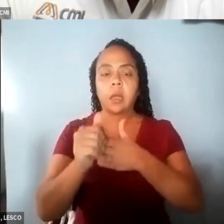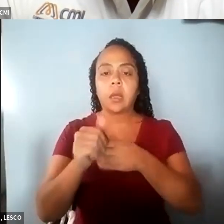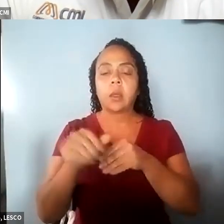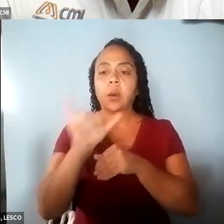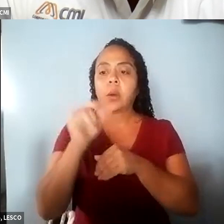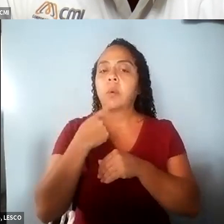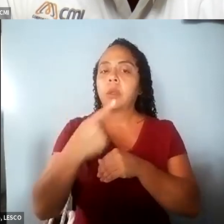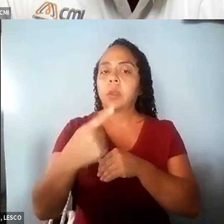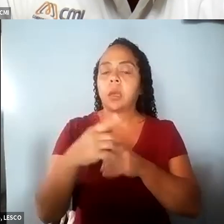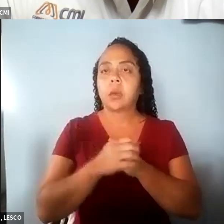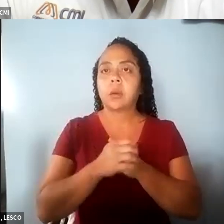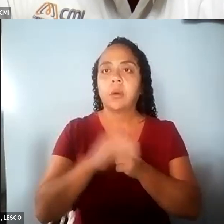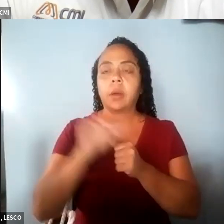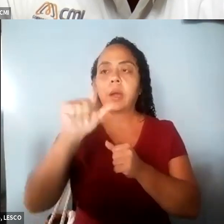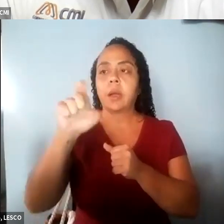dijo solís